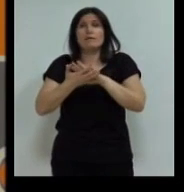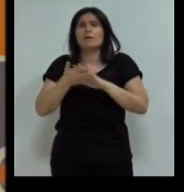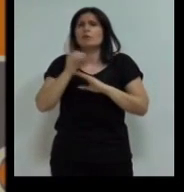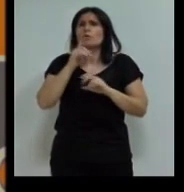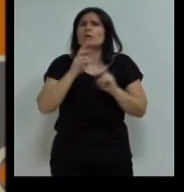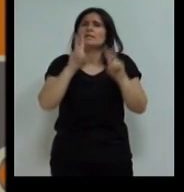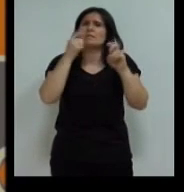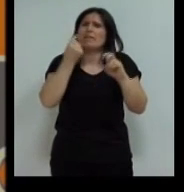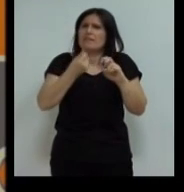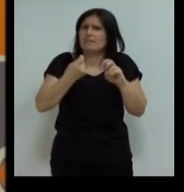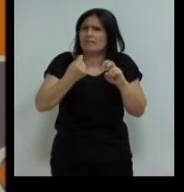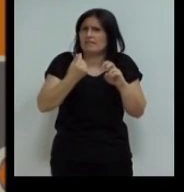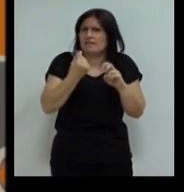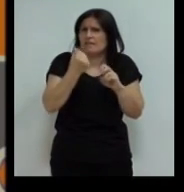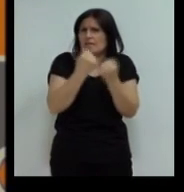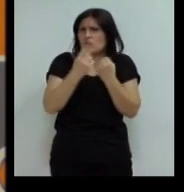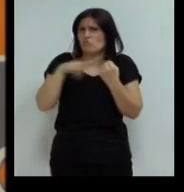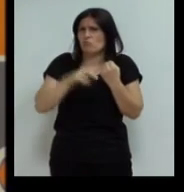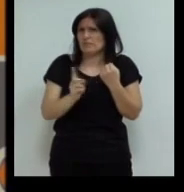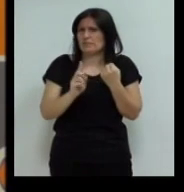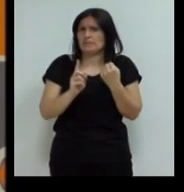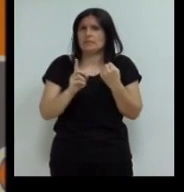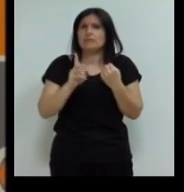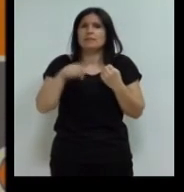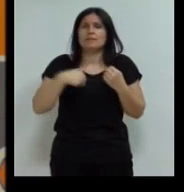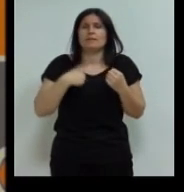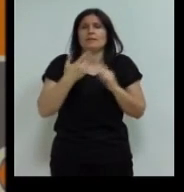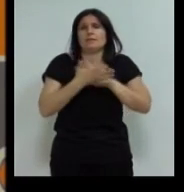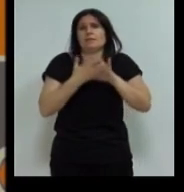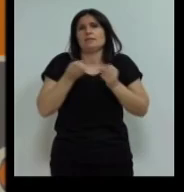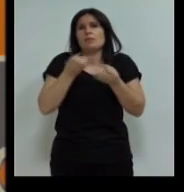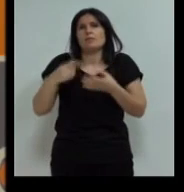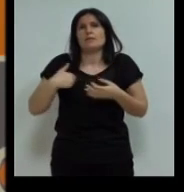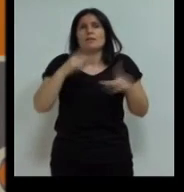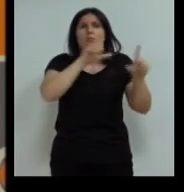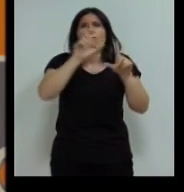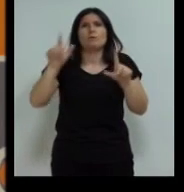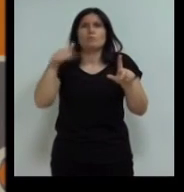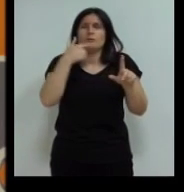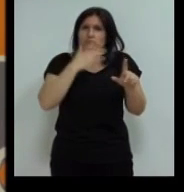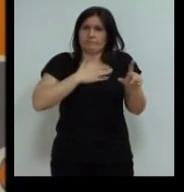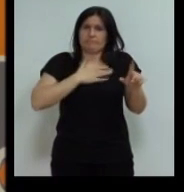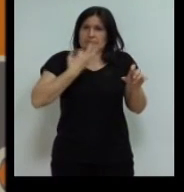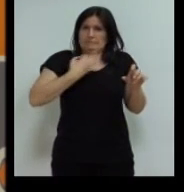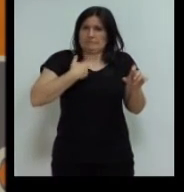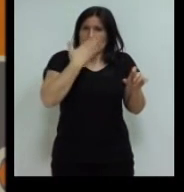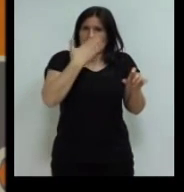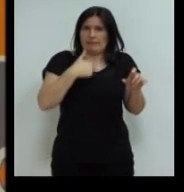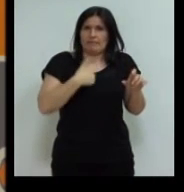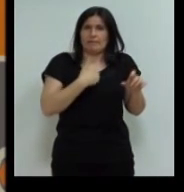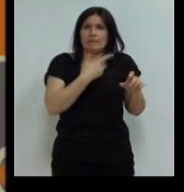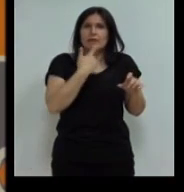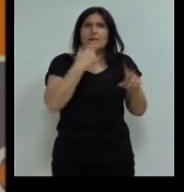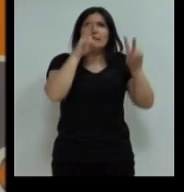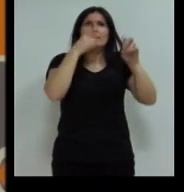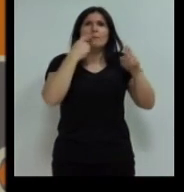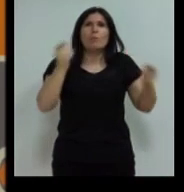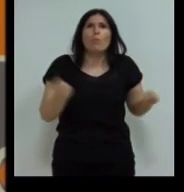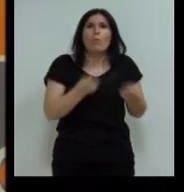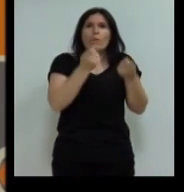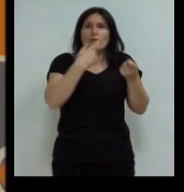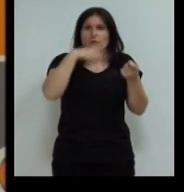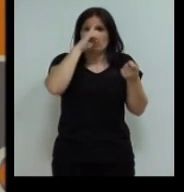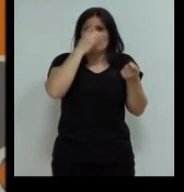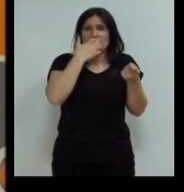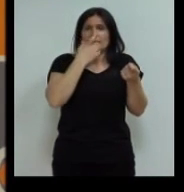de coste. También se ha comentado, y el mea culpa de las propias televisiones, que no saben publicitar el tema de que ya tienen un gran porcentaje